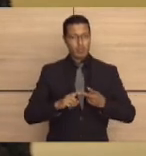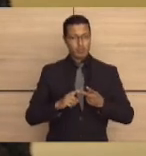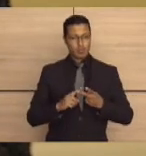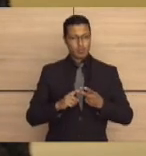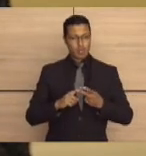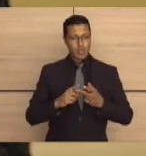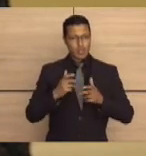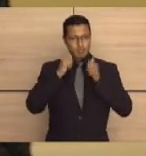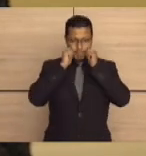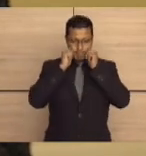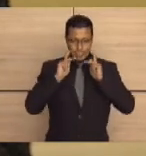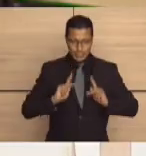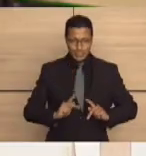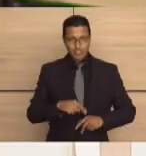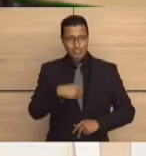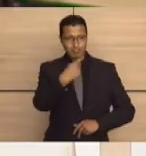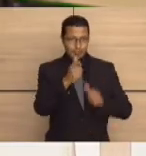humano, al prójimo.